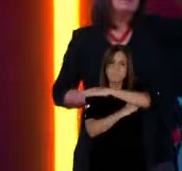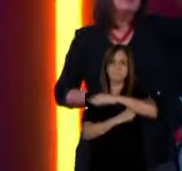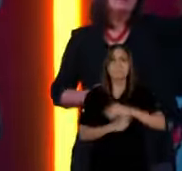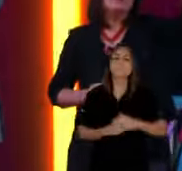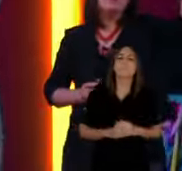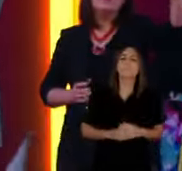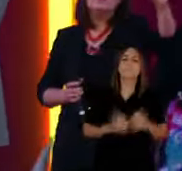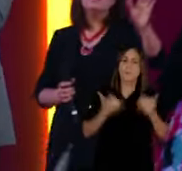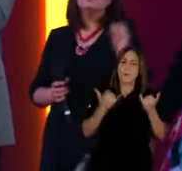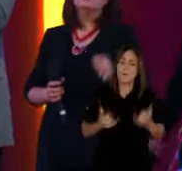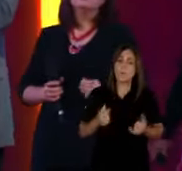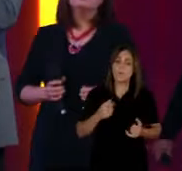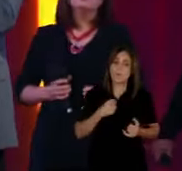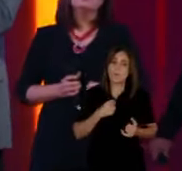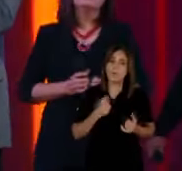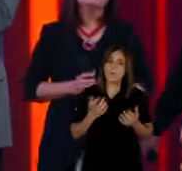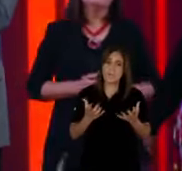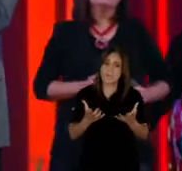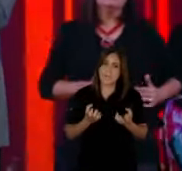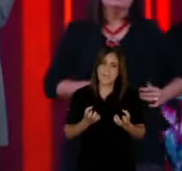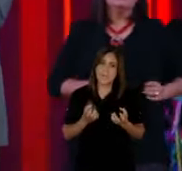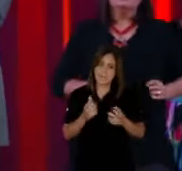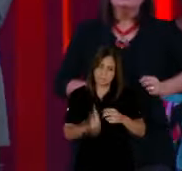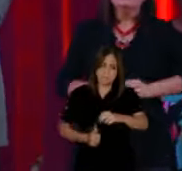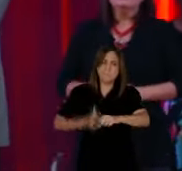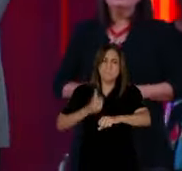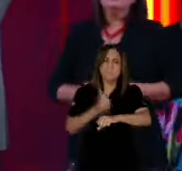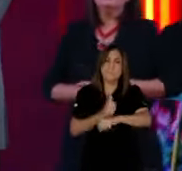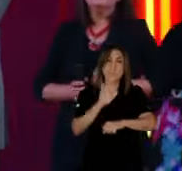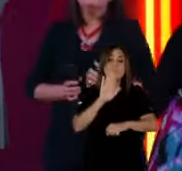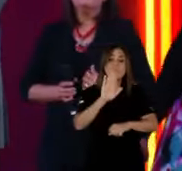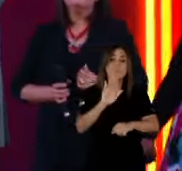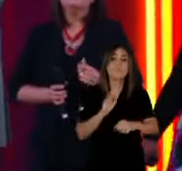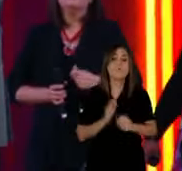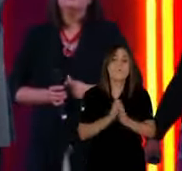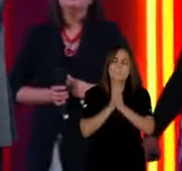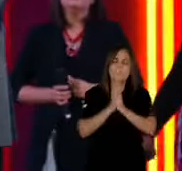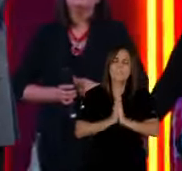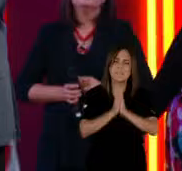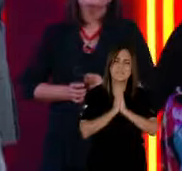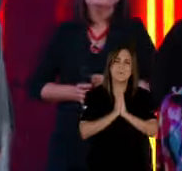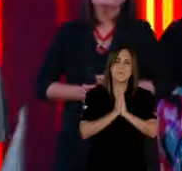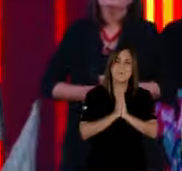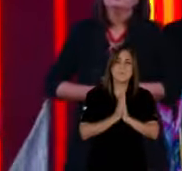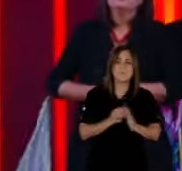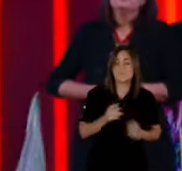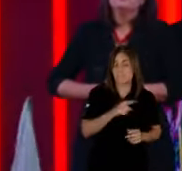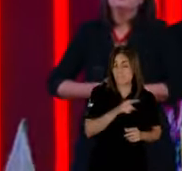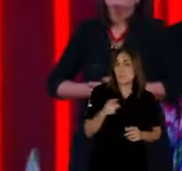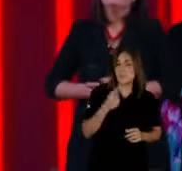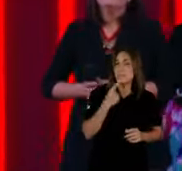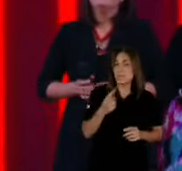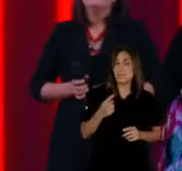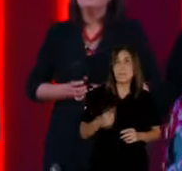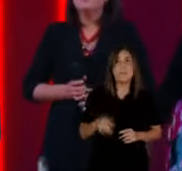Señor, pastor, es que ya lo hice el domingo. Yo te invito a que no